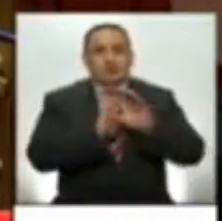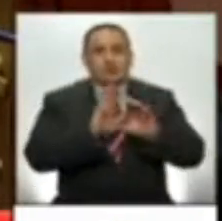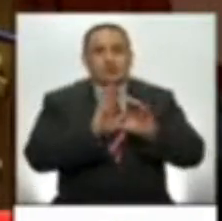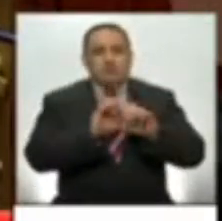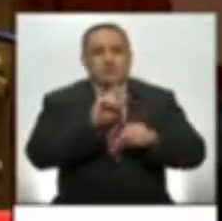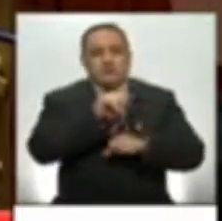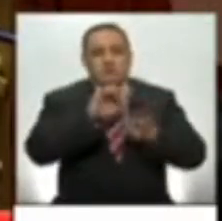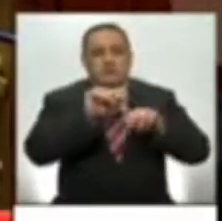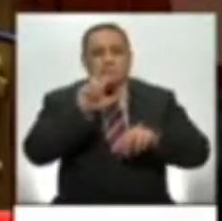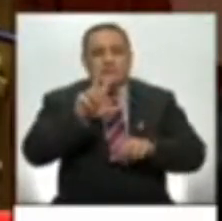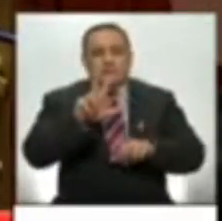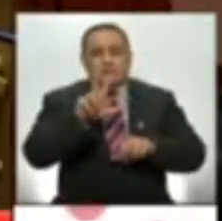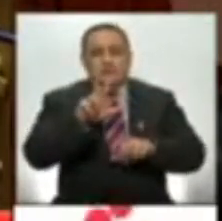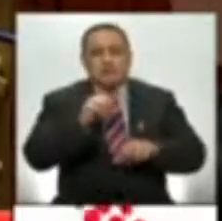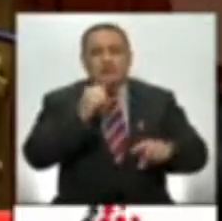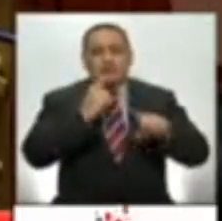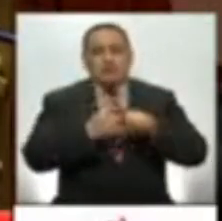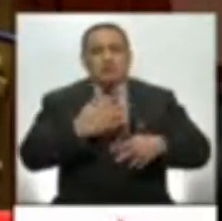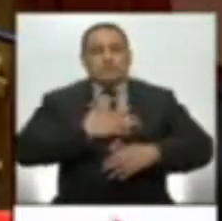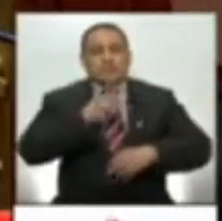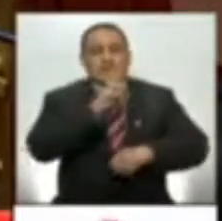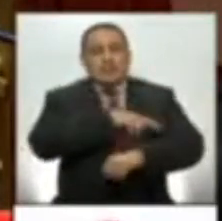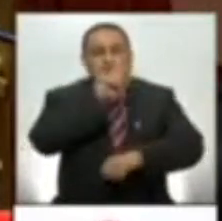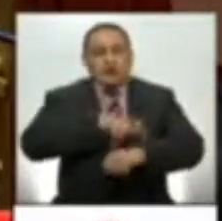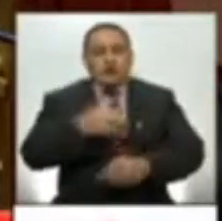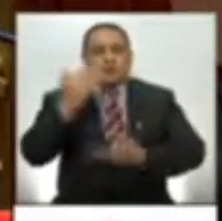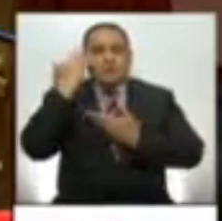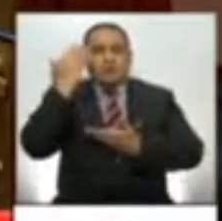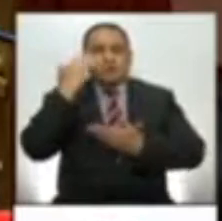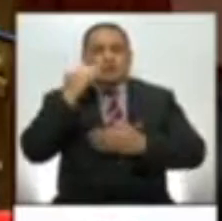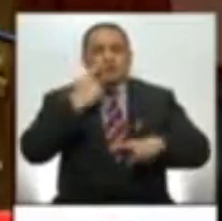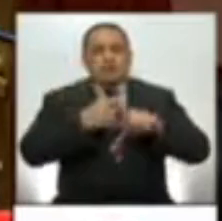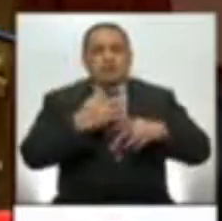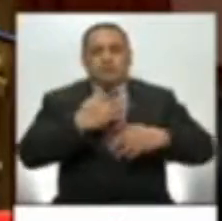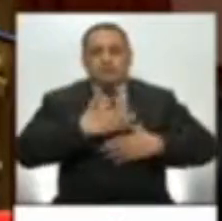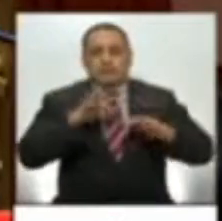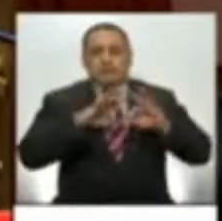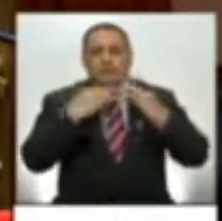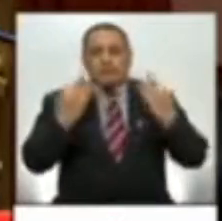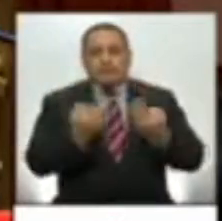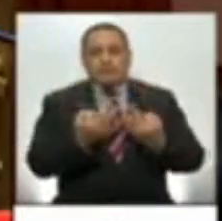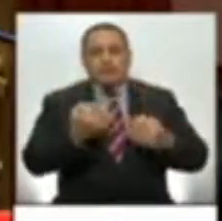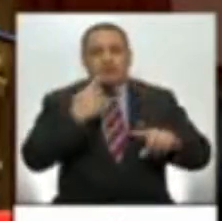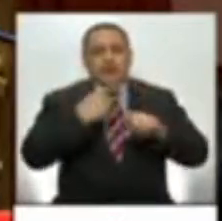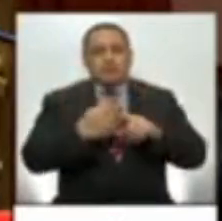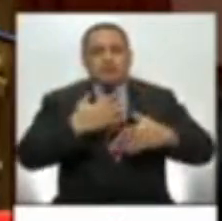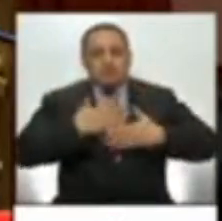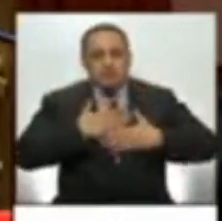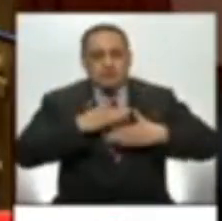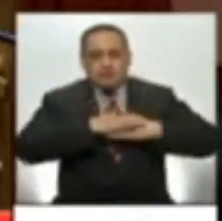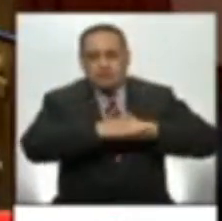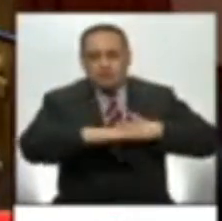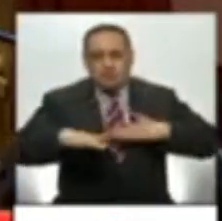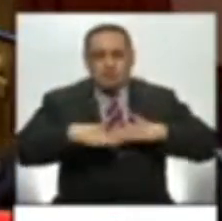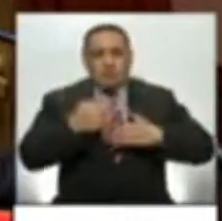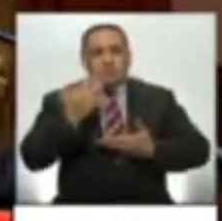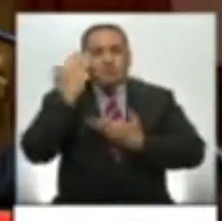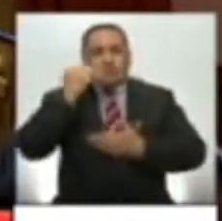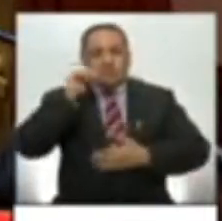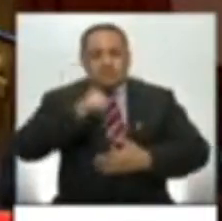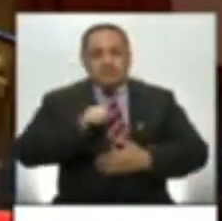Constitución del 93, por mi región Piura, por mi familia, por mi Bajo Piura.